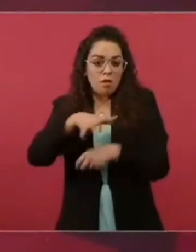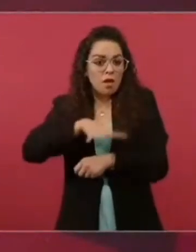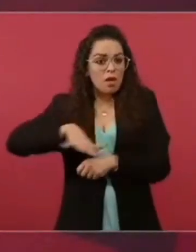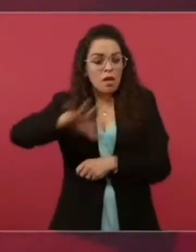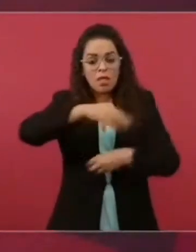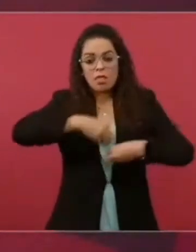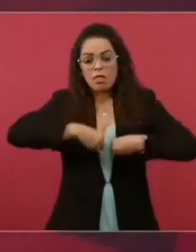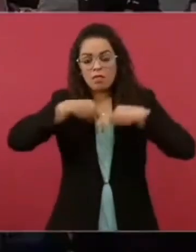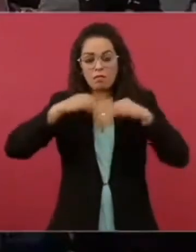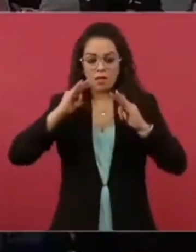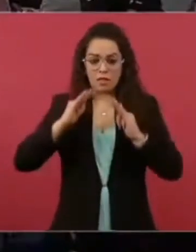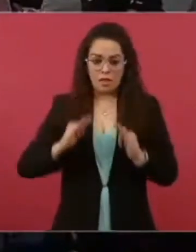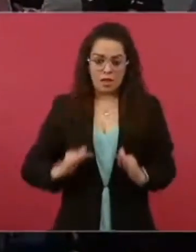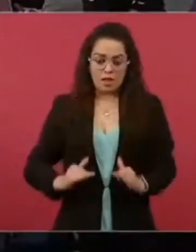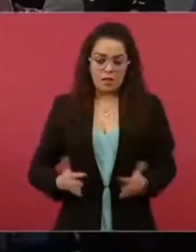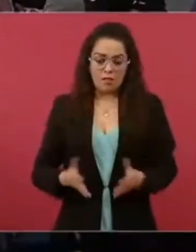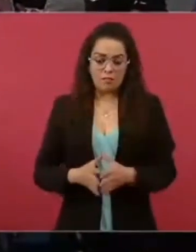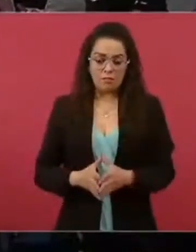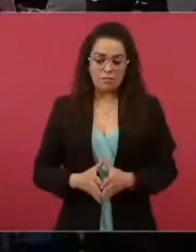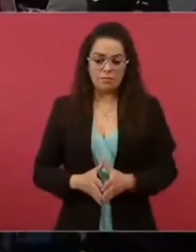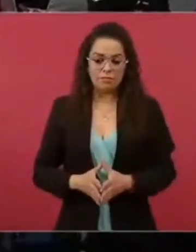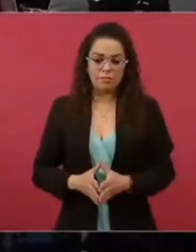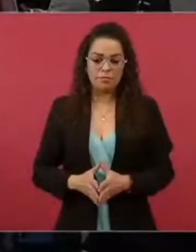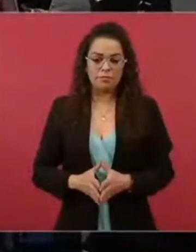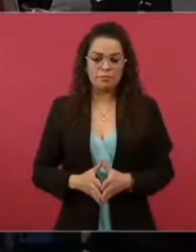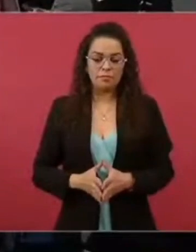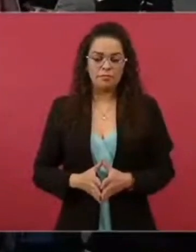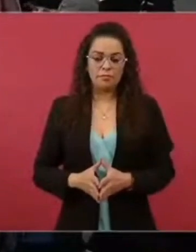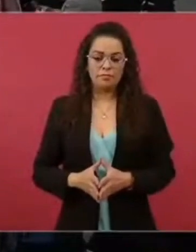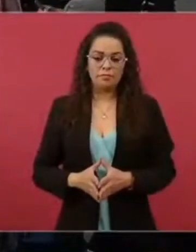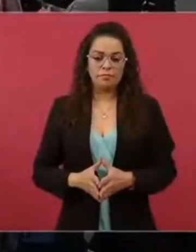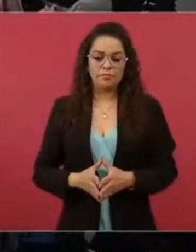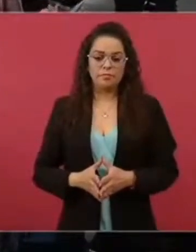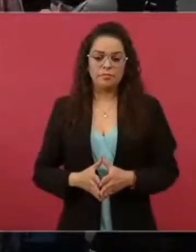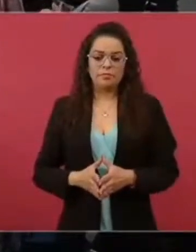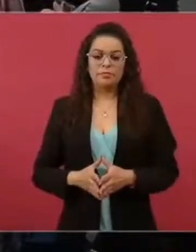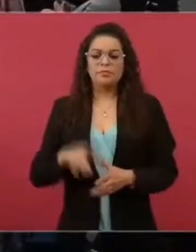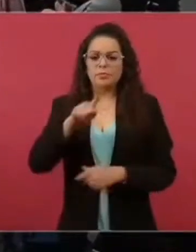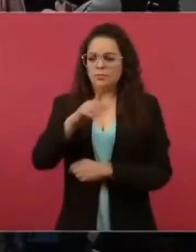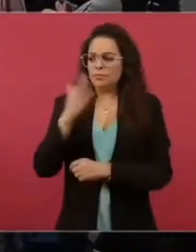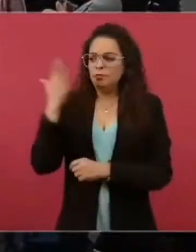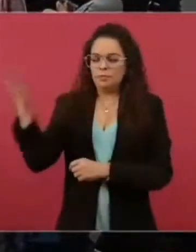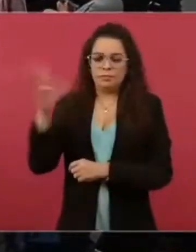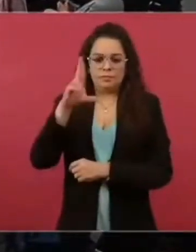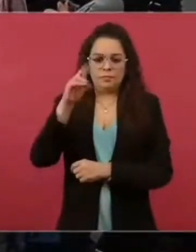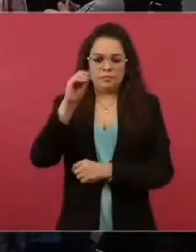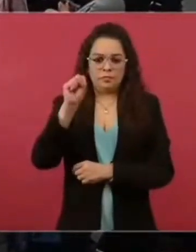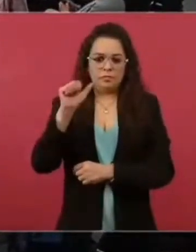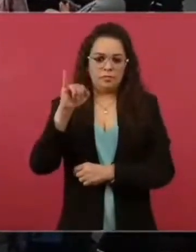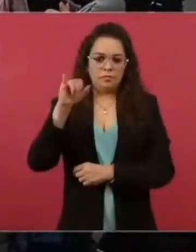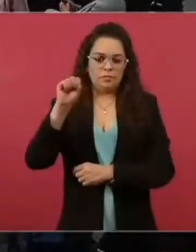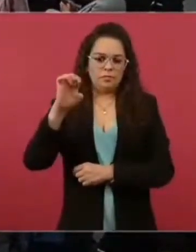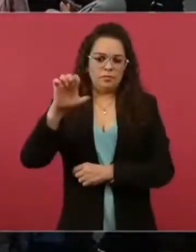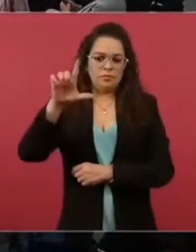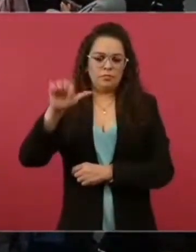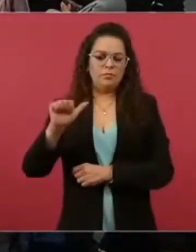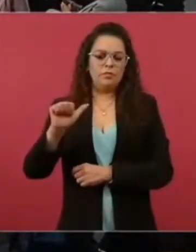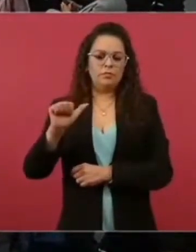Y les voy a mostrar un dato, a ver si le pides a Rosa Isela lo del